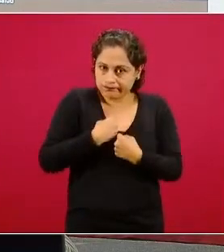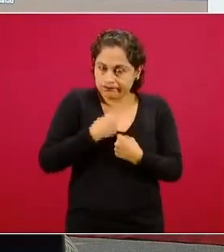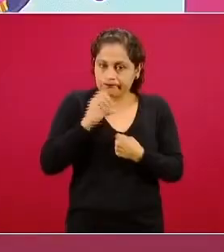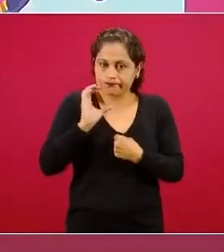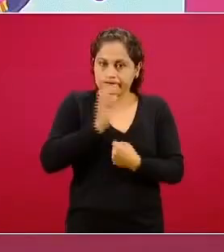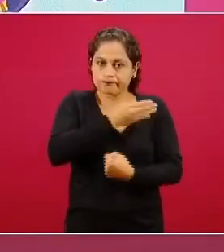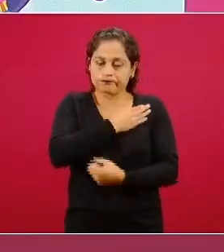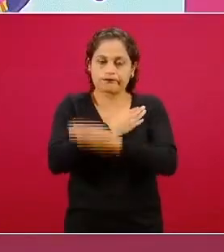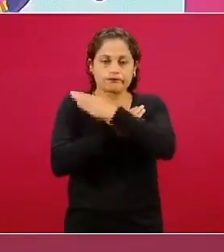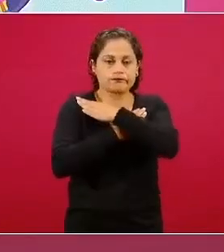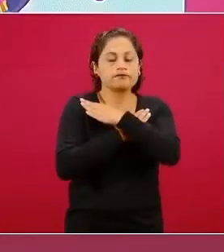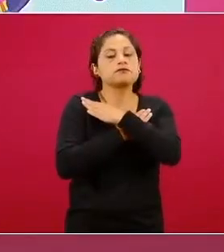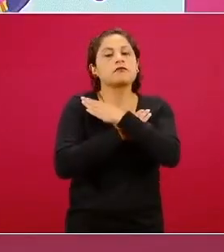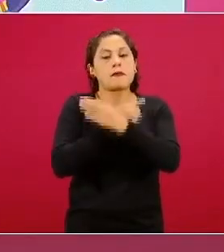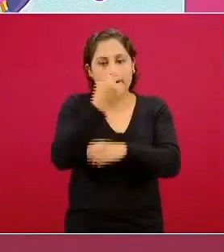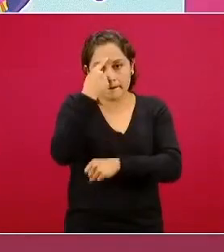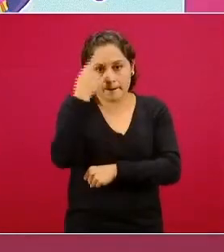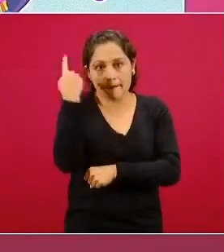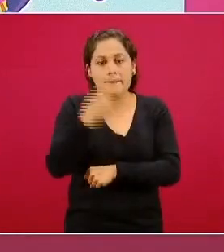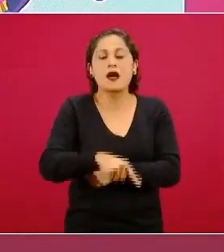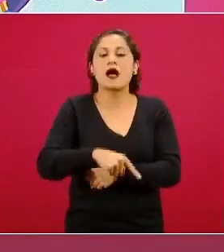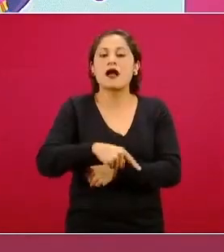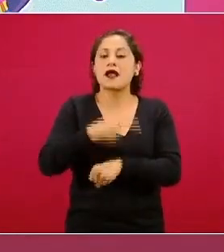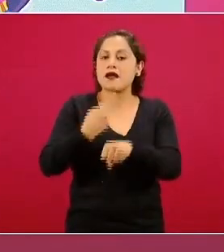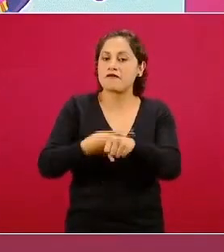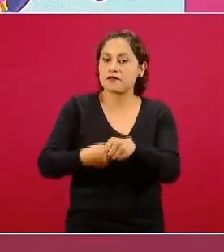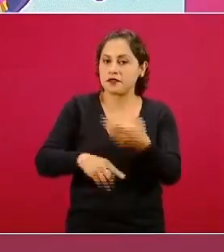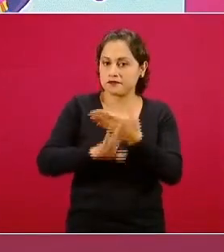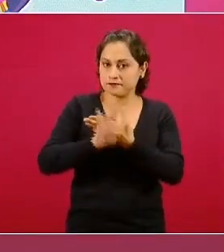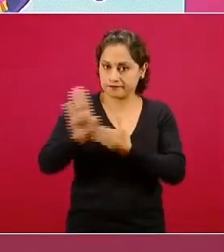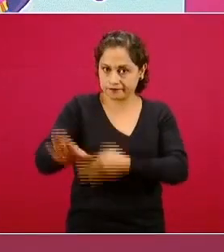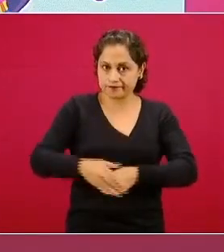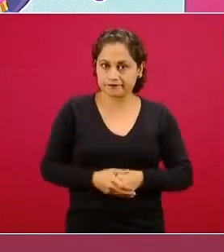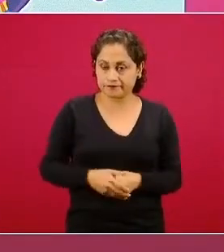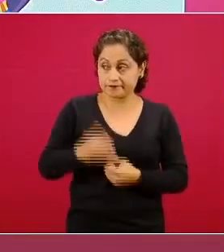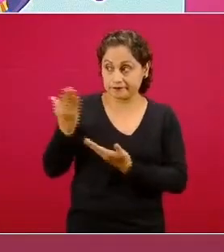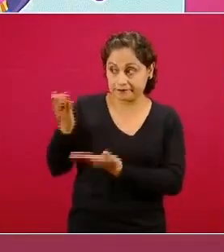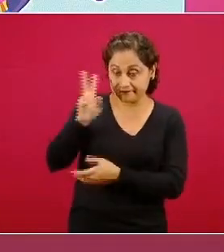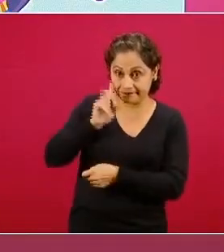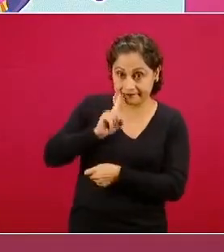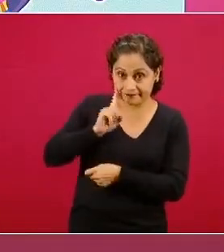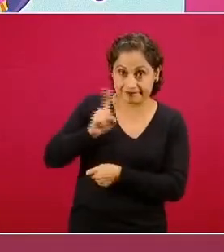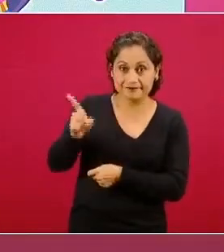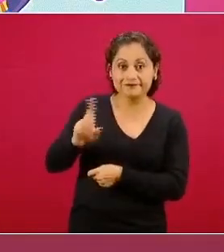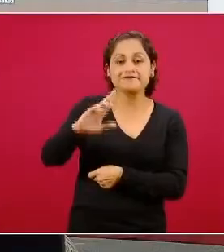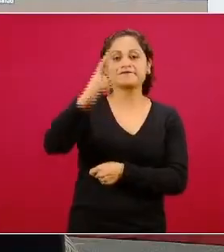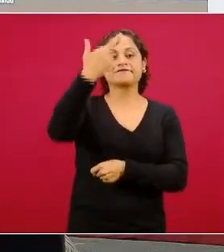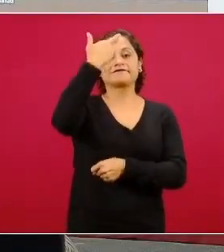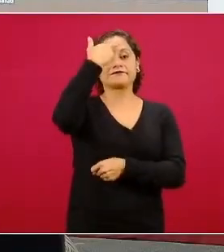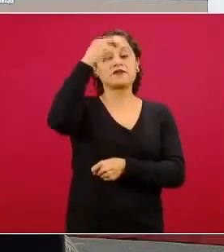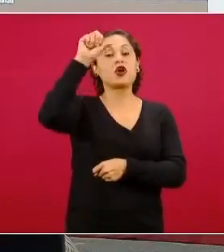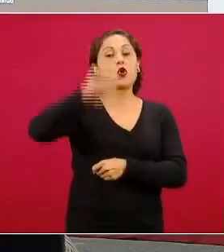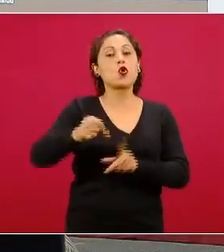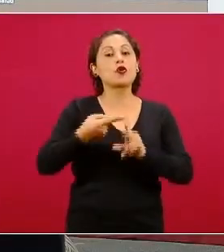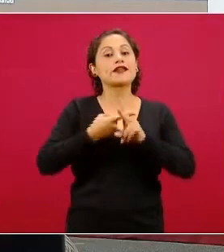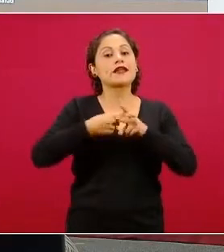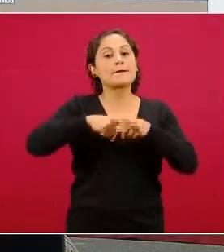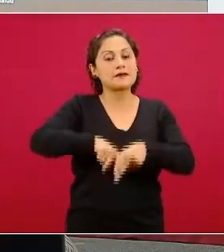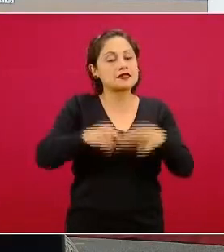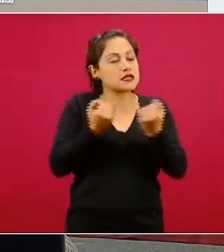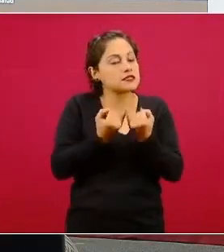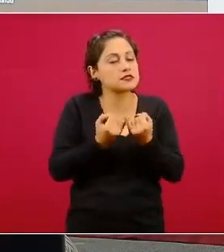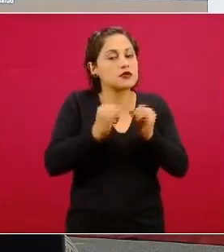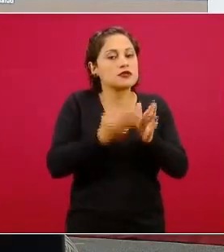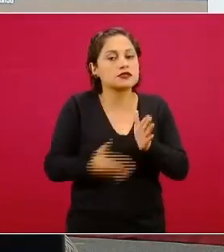prevención de infecciones respiratorias. Pero nos recuerda de vacunarnos contra la influenza, que empezamos hoy. Hoy empieza oficialmente la